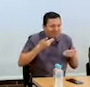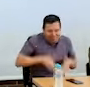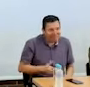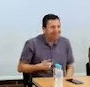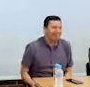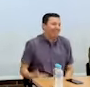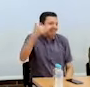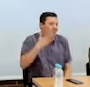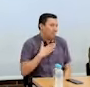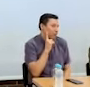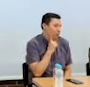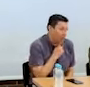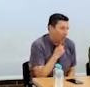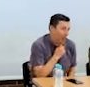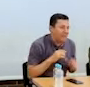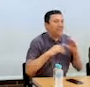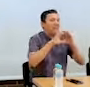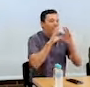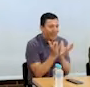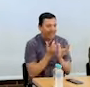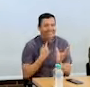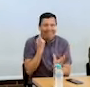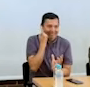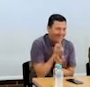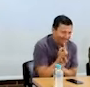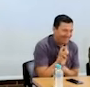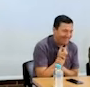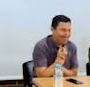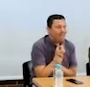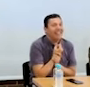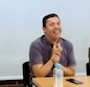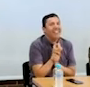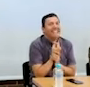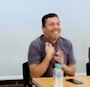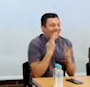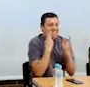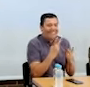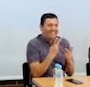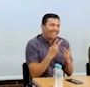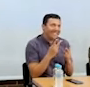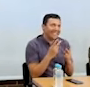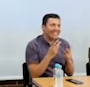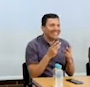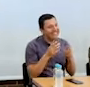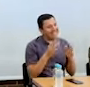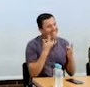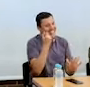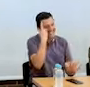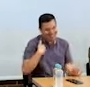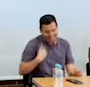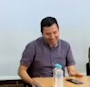Antes estaba pensando, cuando me invitaron a este espacio, sobre mi experiencia como persona sorda.